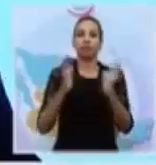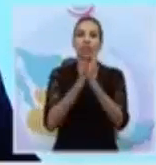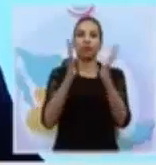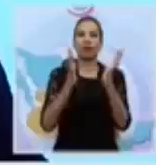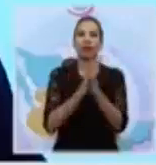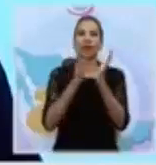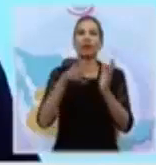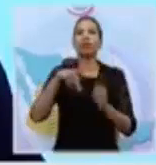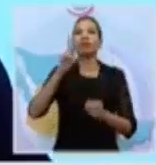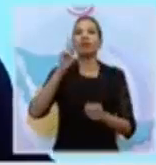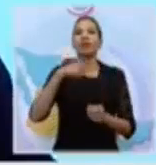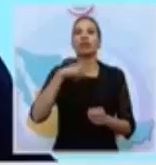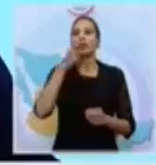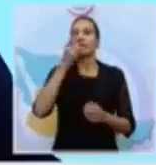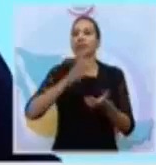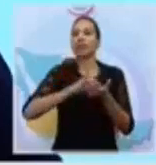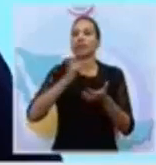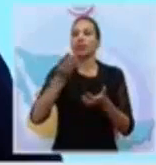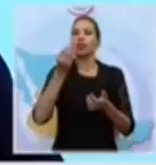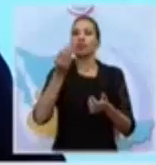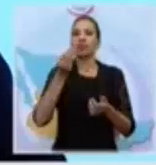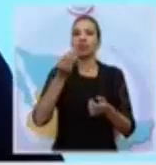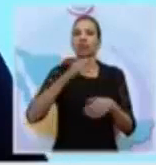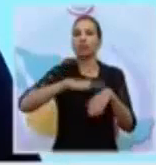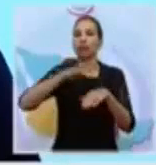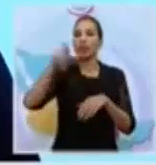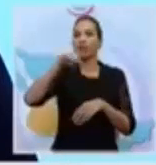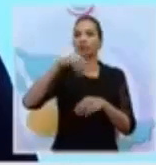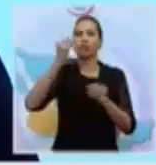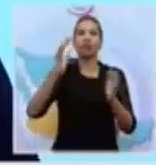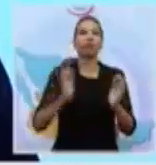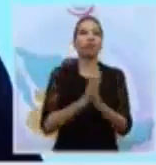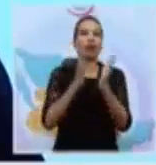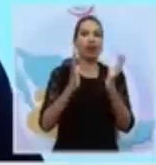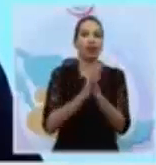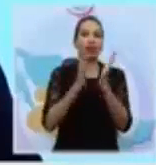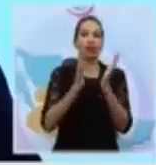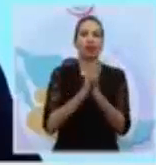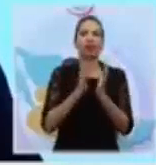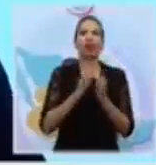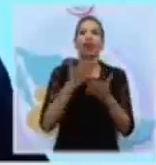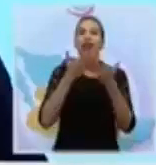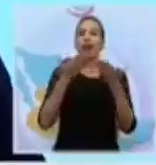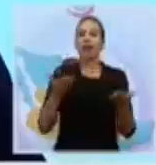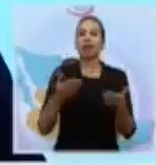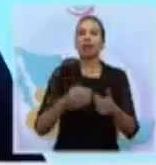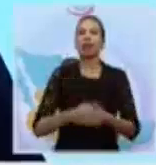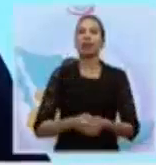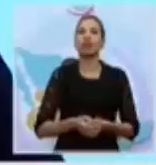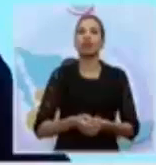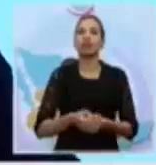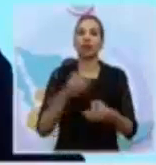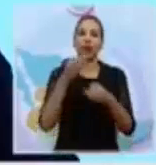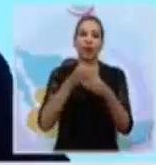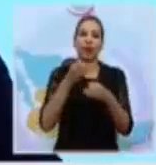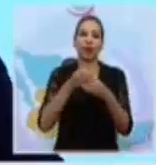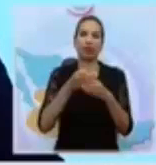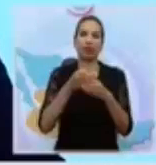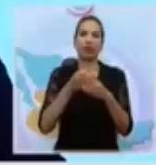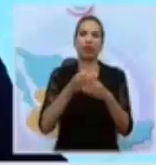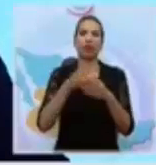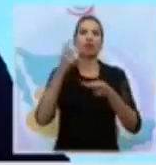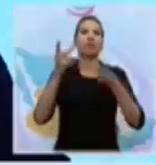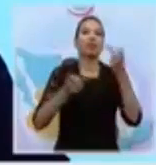participantes, pero sí, pues agradecemos demasiado su participación y pasamos en este momento a